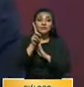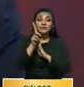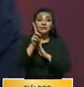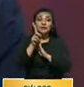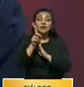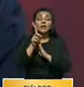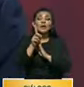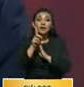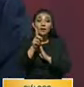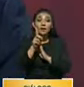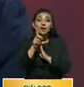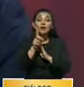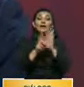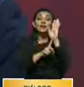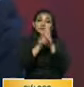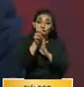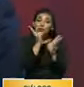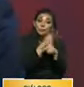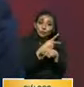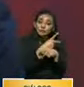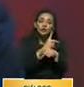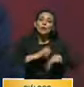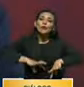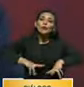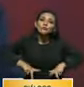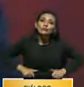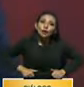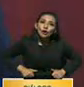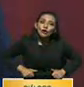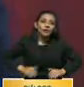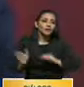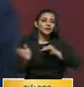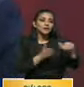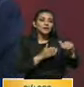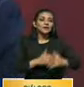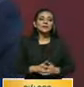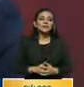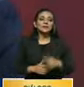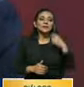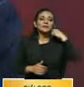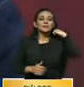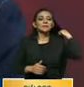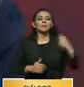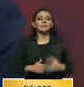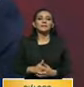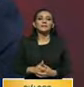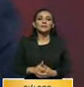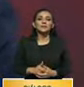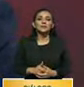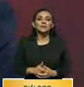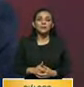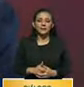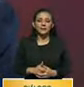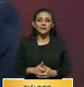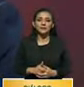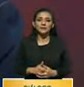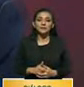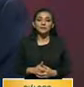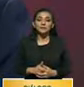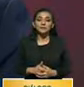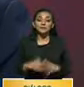matriz corruptiva a la matriz productiva. Atendiendo y priorizando fundamentalmente